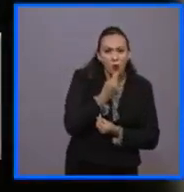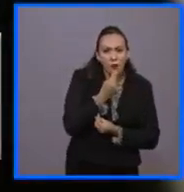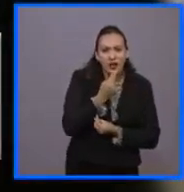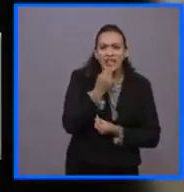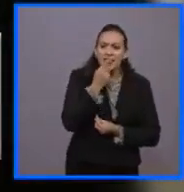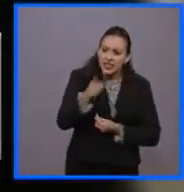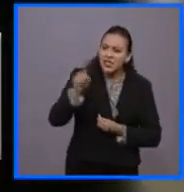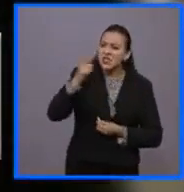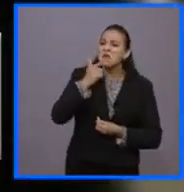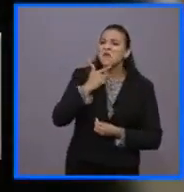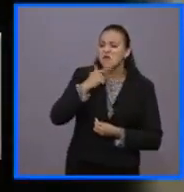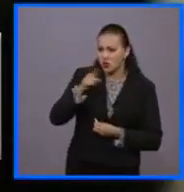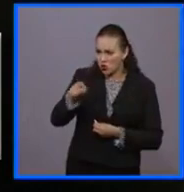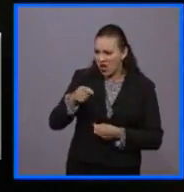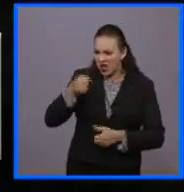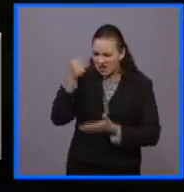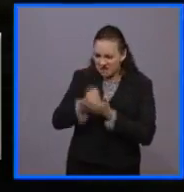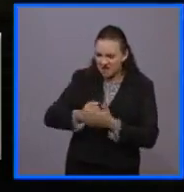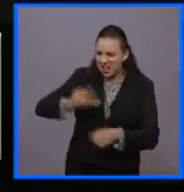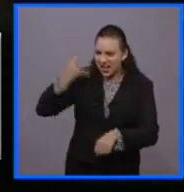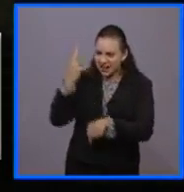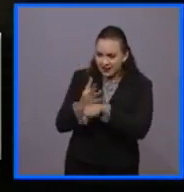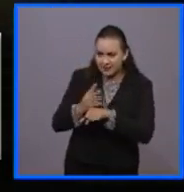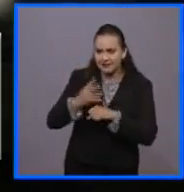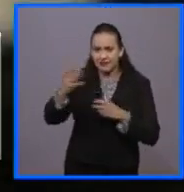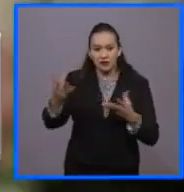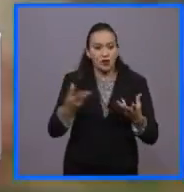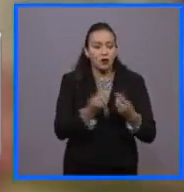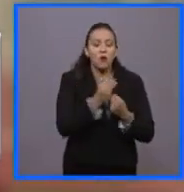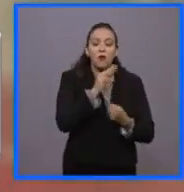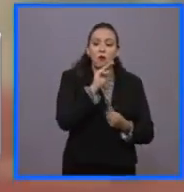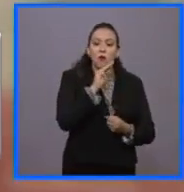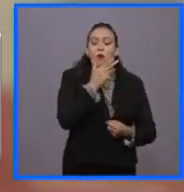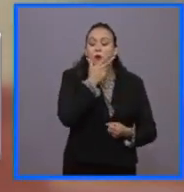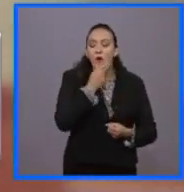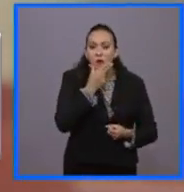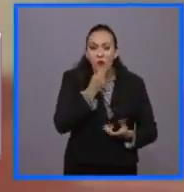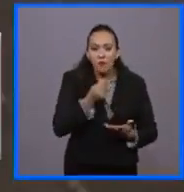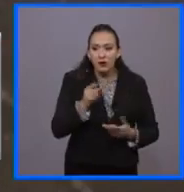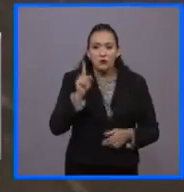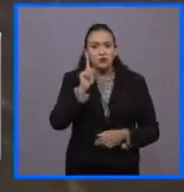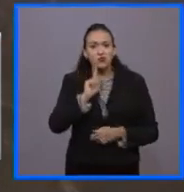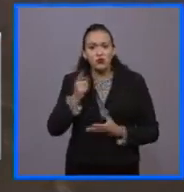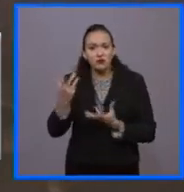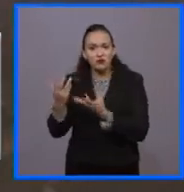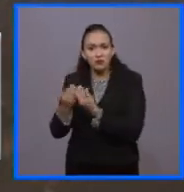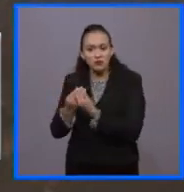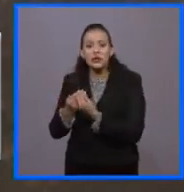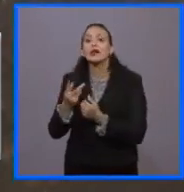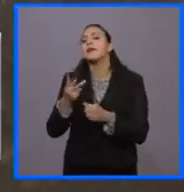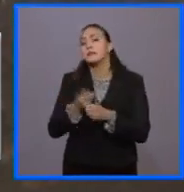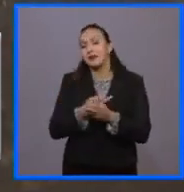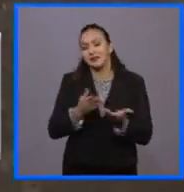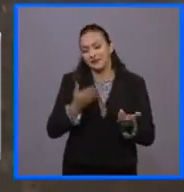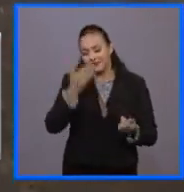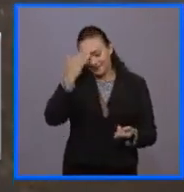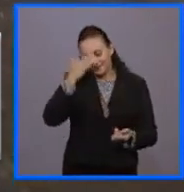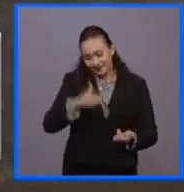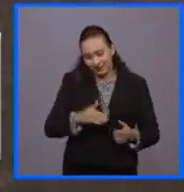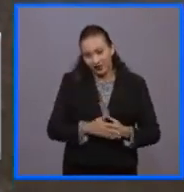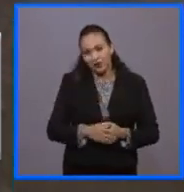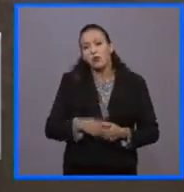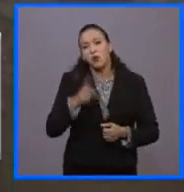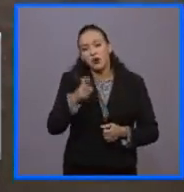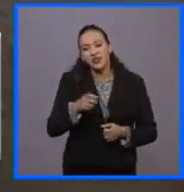de disciplinarlas, y se les niegan visitas por prejuicios del personal penitenciario, y en general, la población LGBTI+